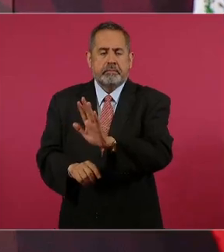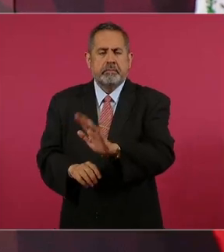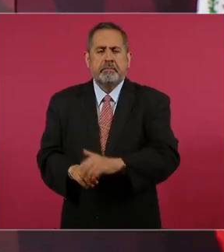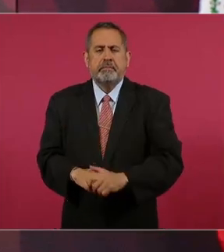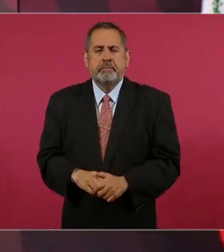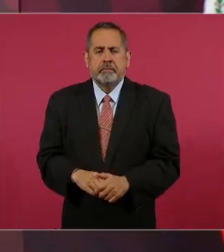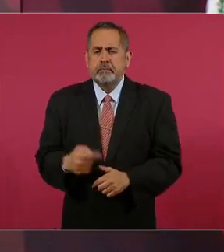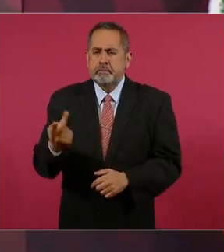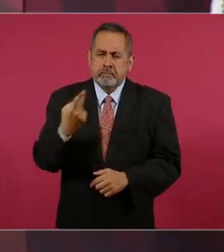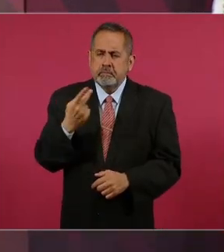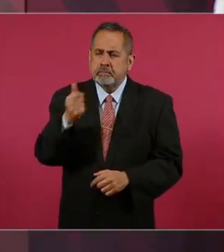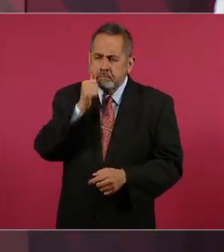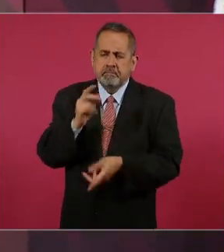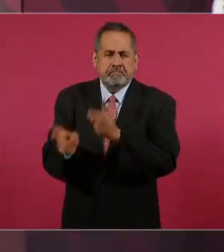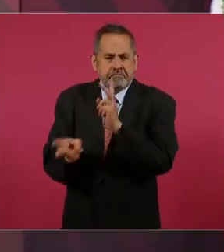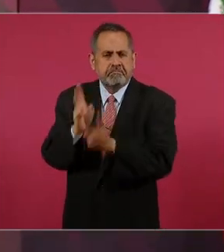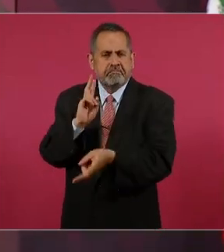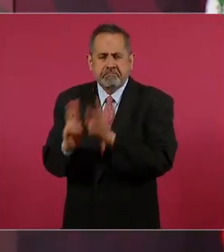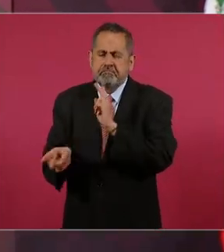platicamos